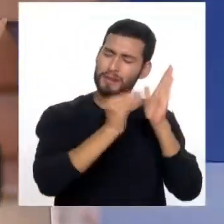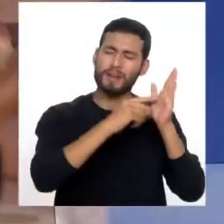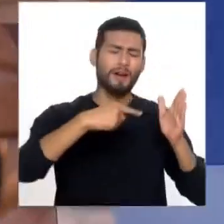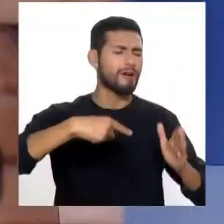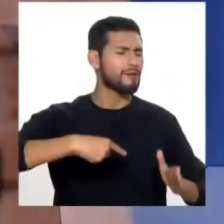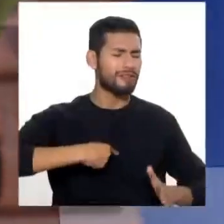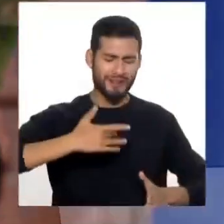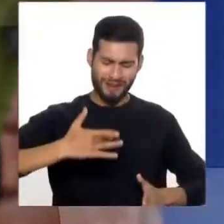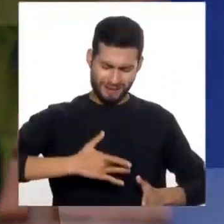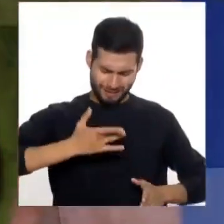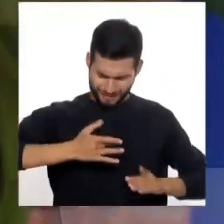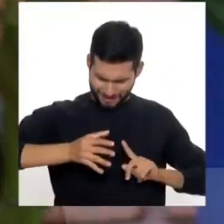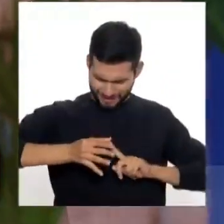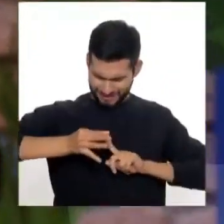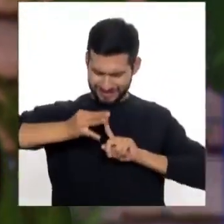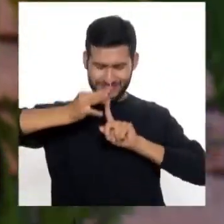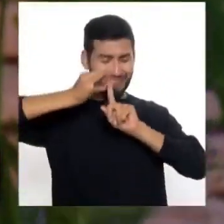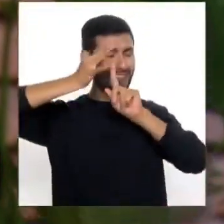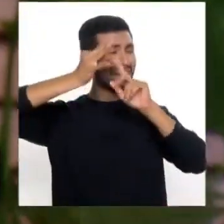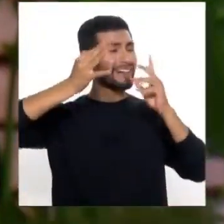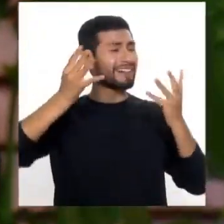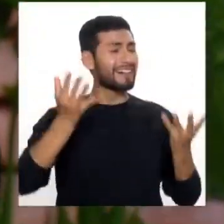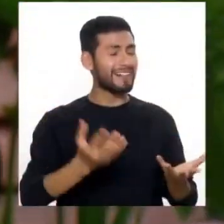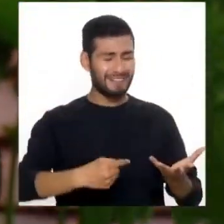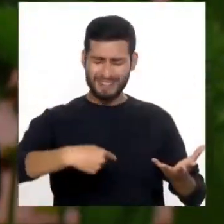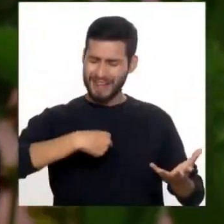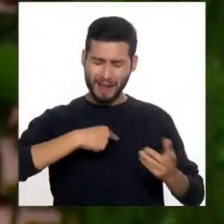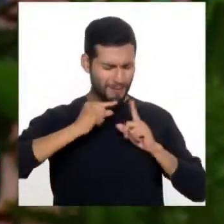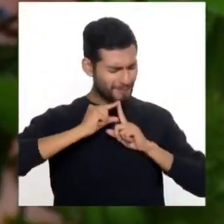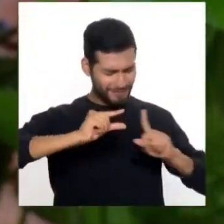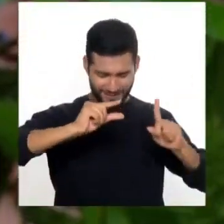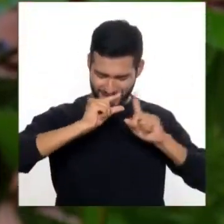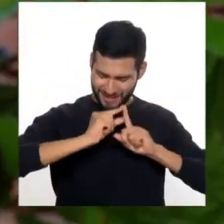algo singular, me sobran las